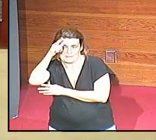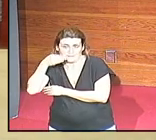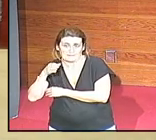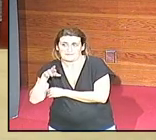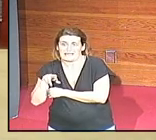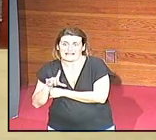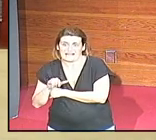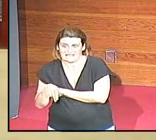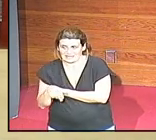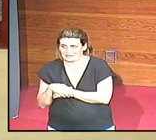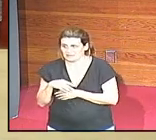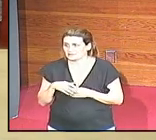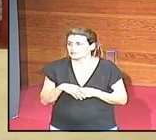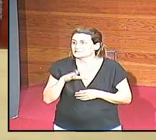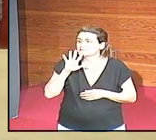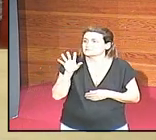Por eso. Sí, por eso, buenas.